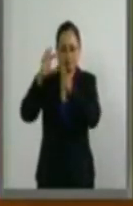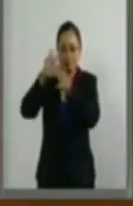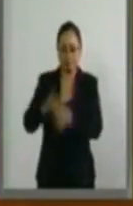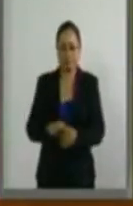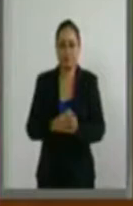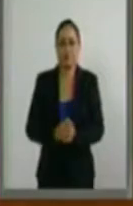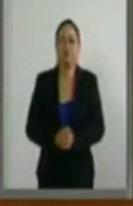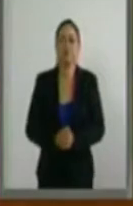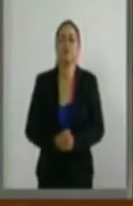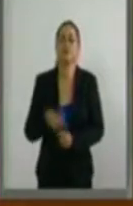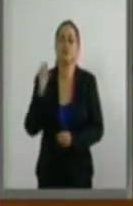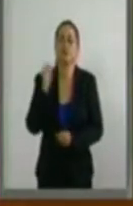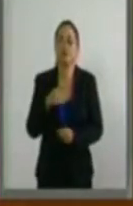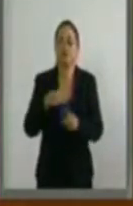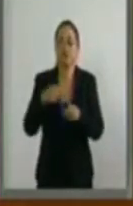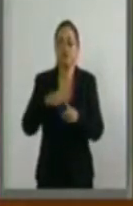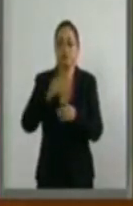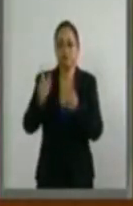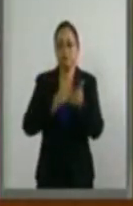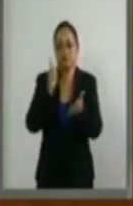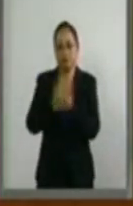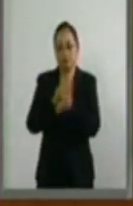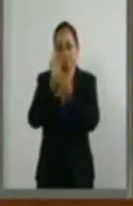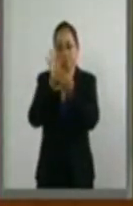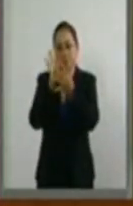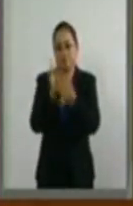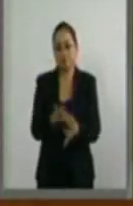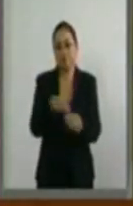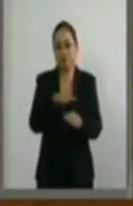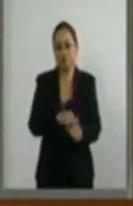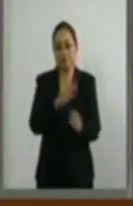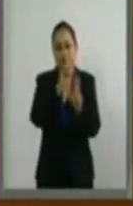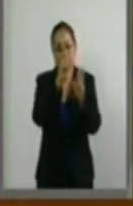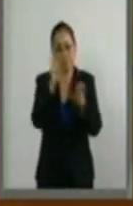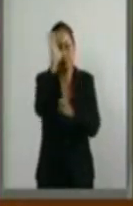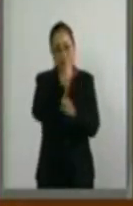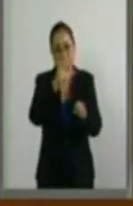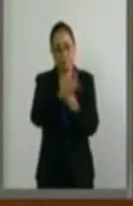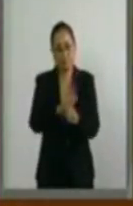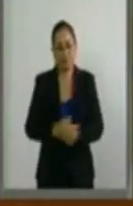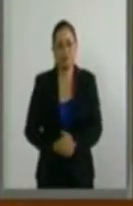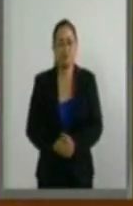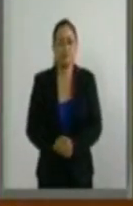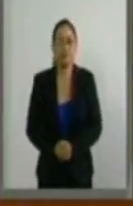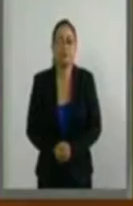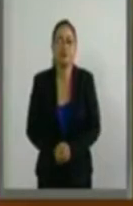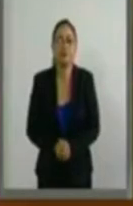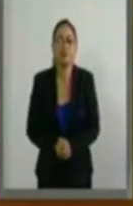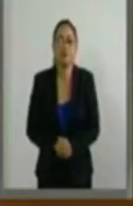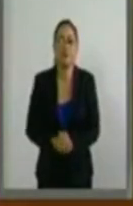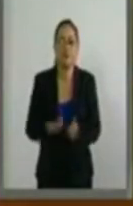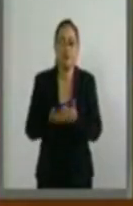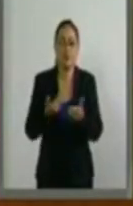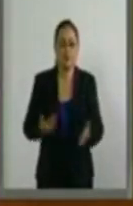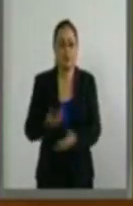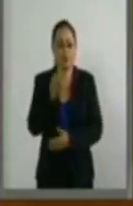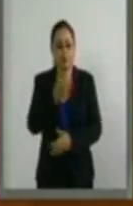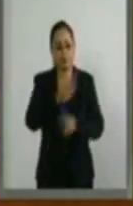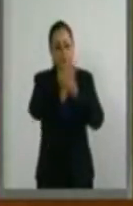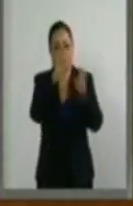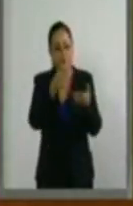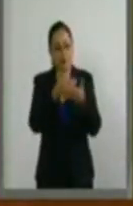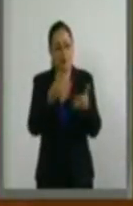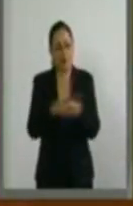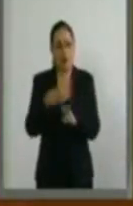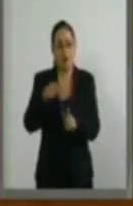México y en las demás leyes aplicables en este sector. Estos temas son resultados